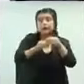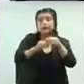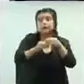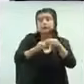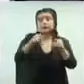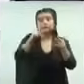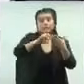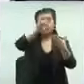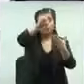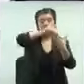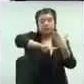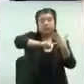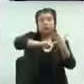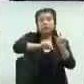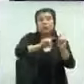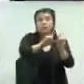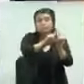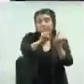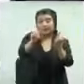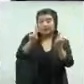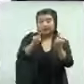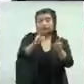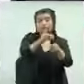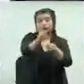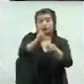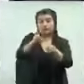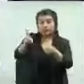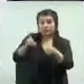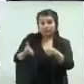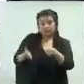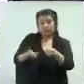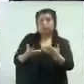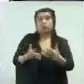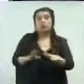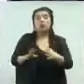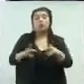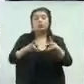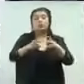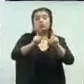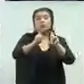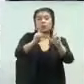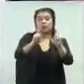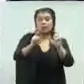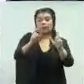de ese plan para cada uno de los departamentos, tanto por el lado del mantenimiento como